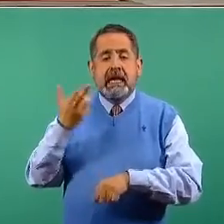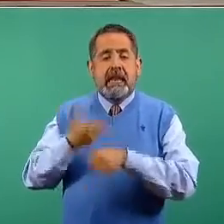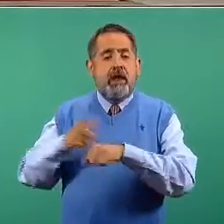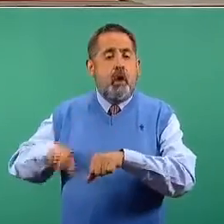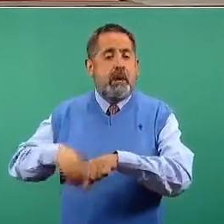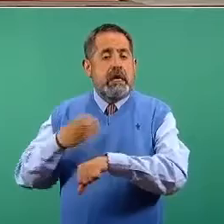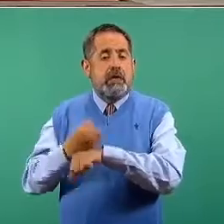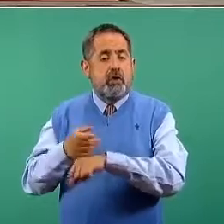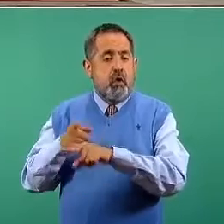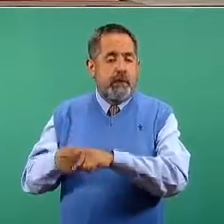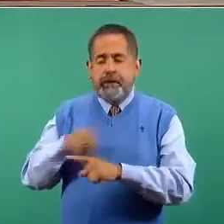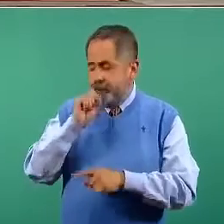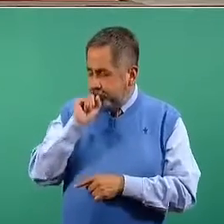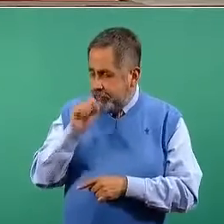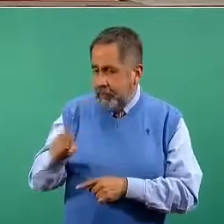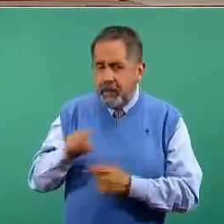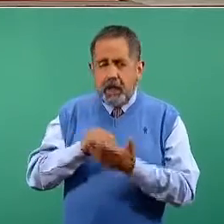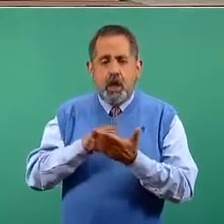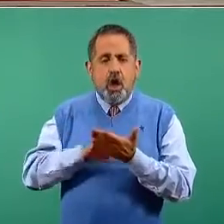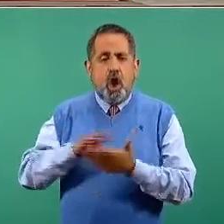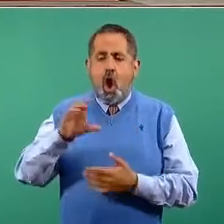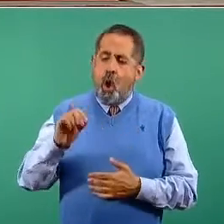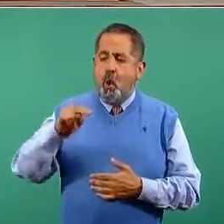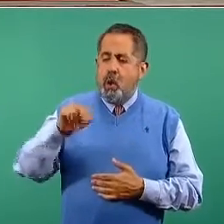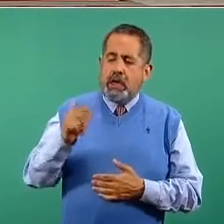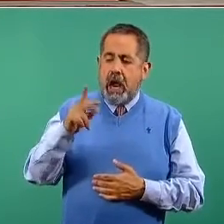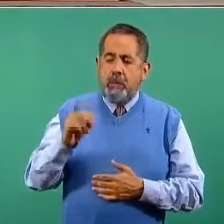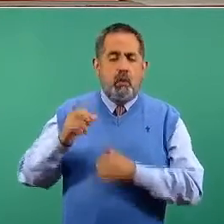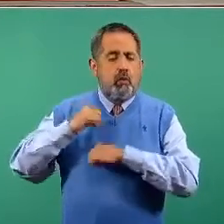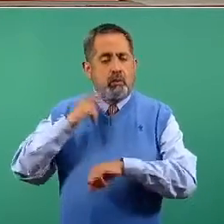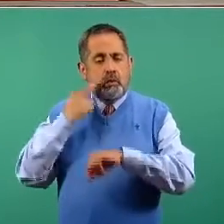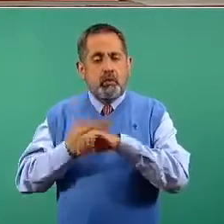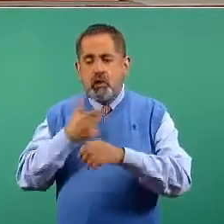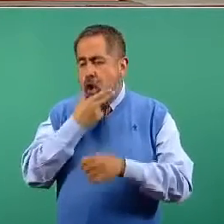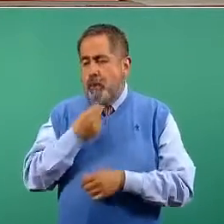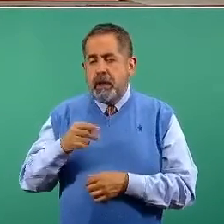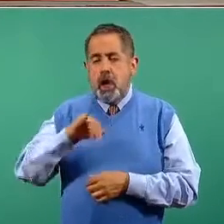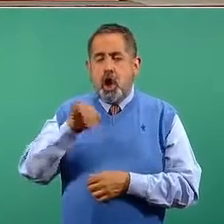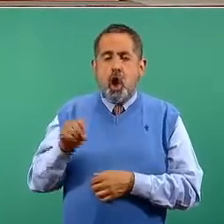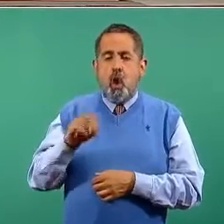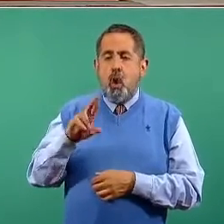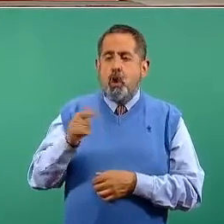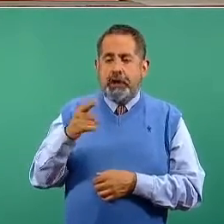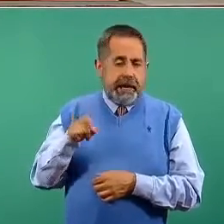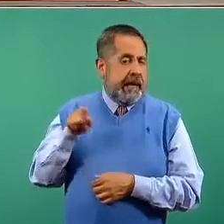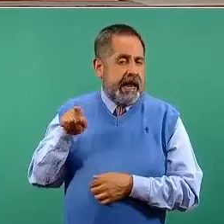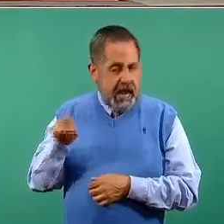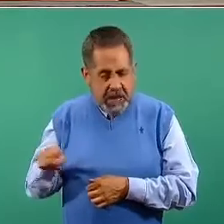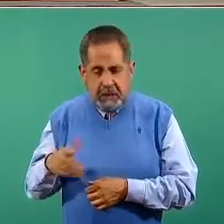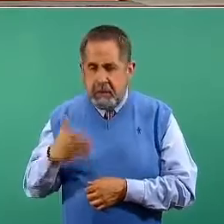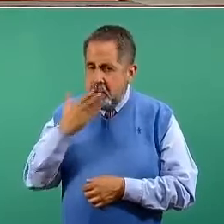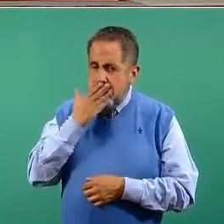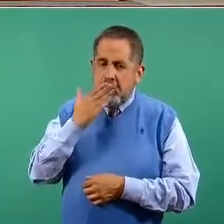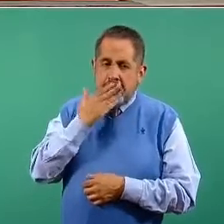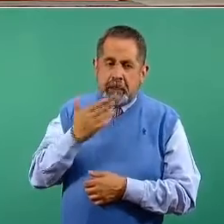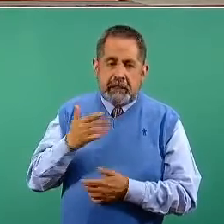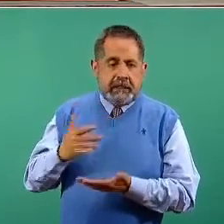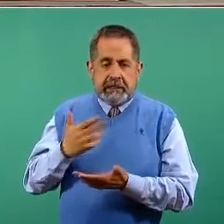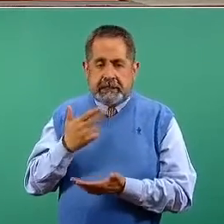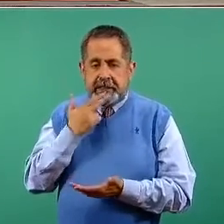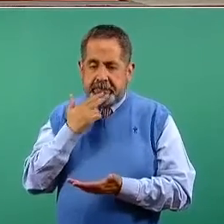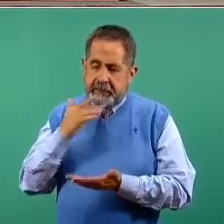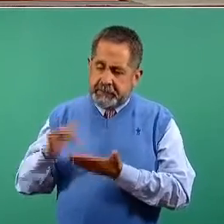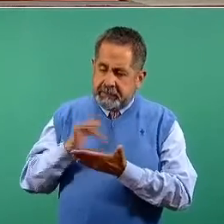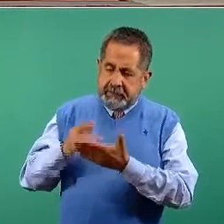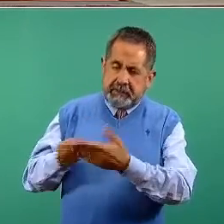el Registro Nacional de Población, a cargo de nuestro amigo Jorge Whitley, ha sido muy útil porque nos